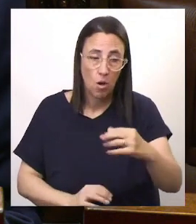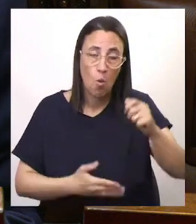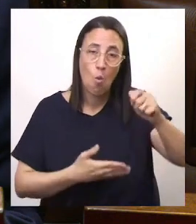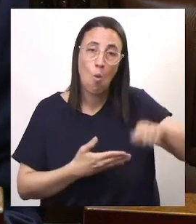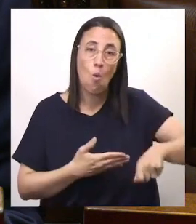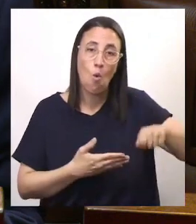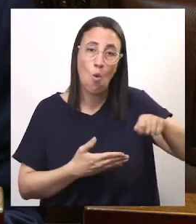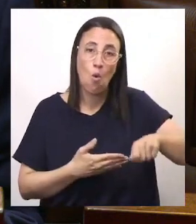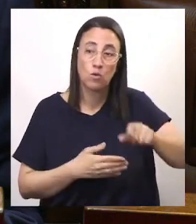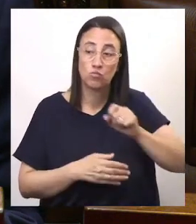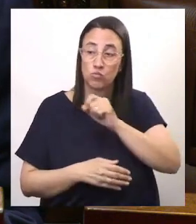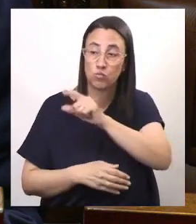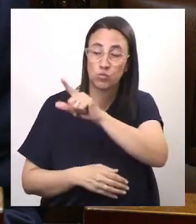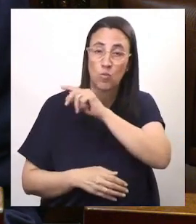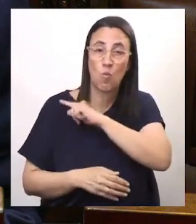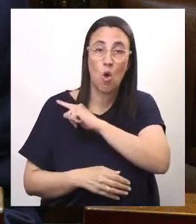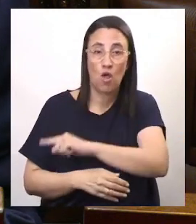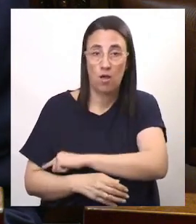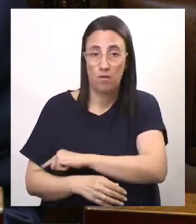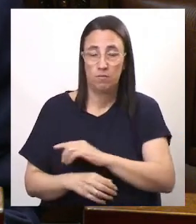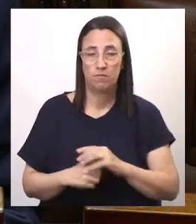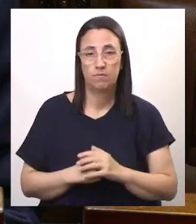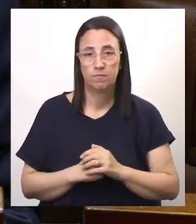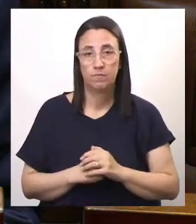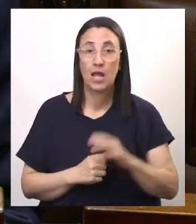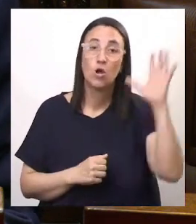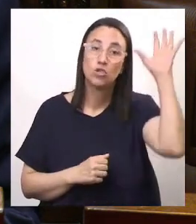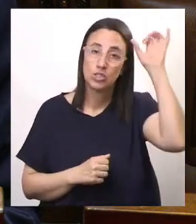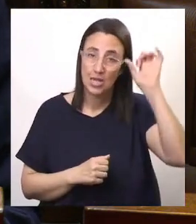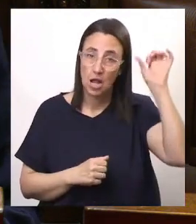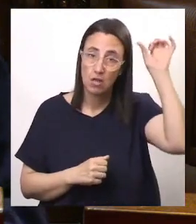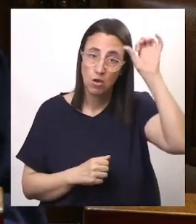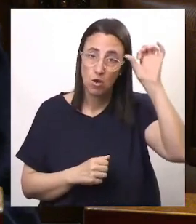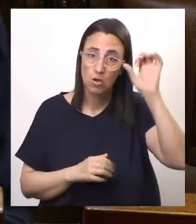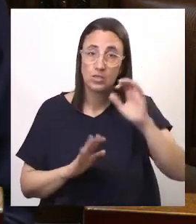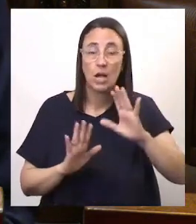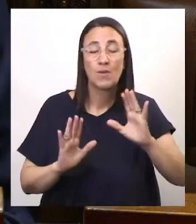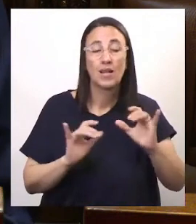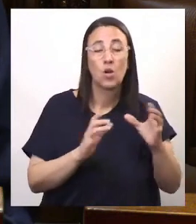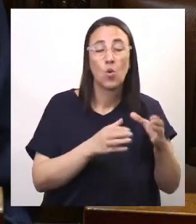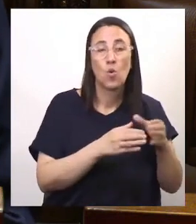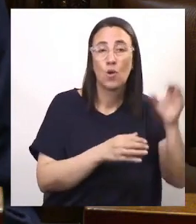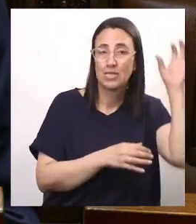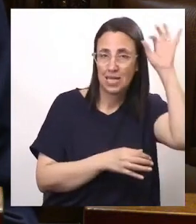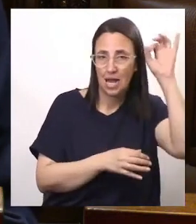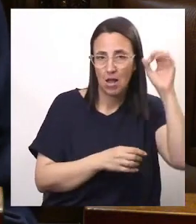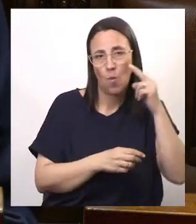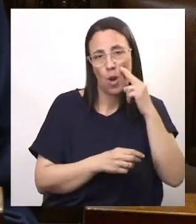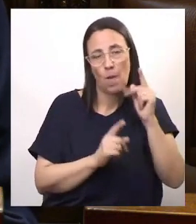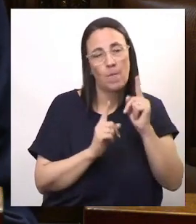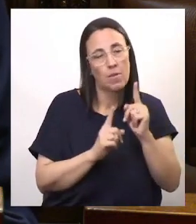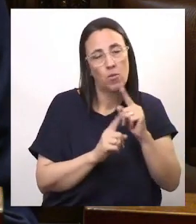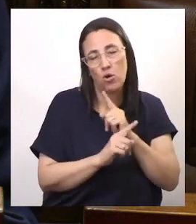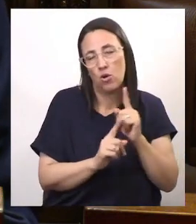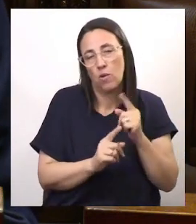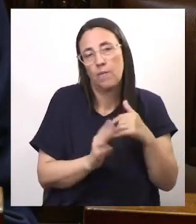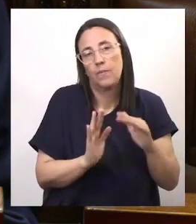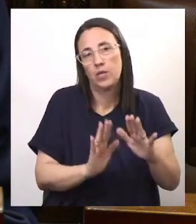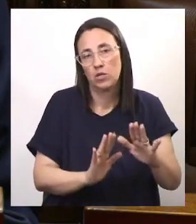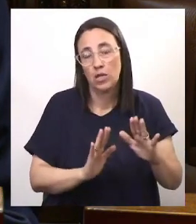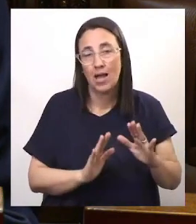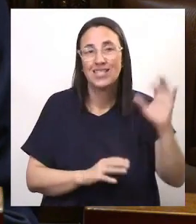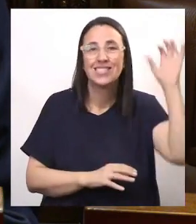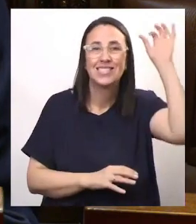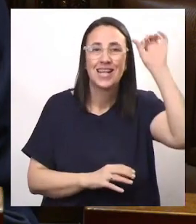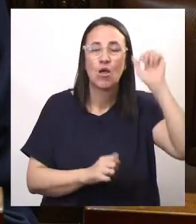propios poderes. Y los senadores, quizás en el Senado no se daba el mismo problema, porque el